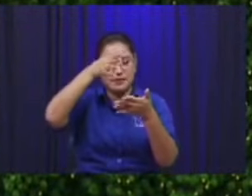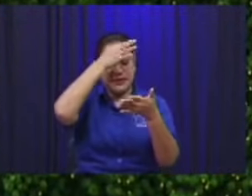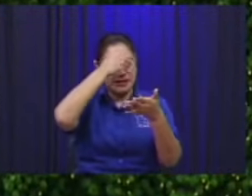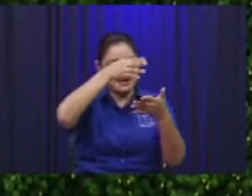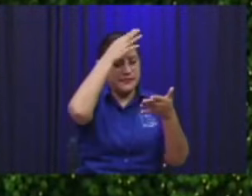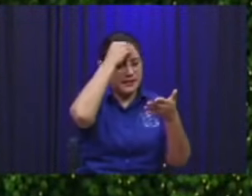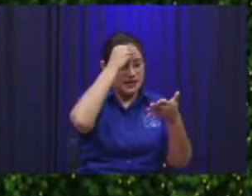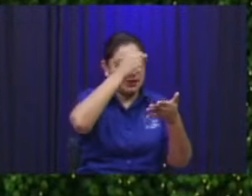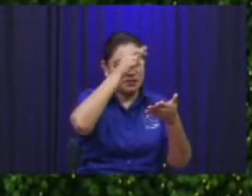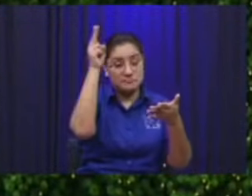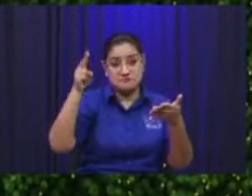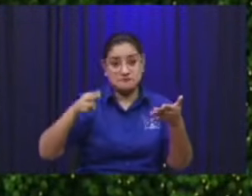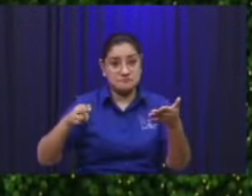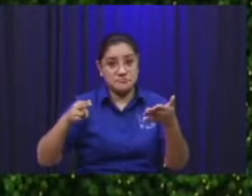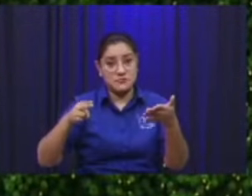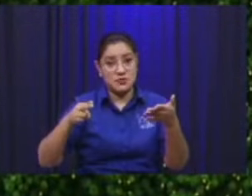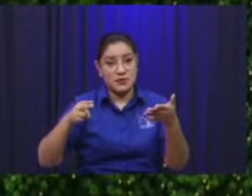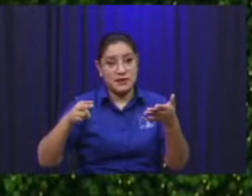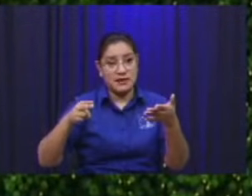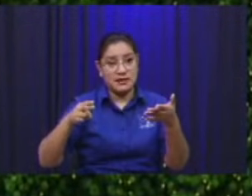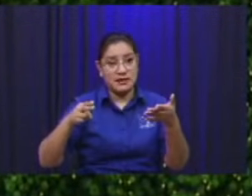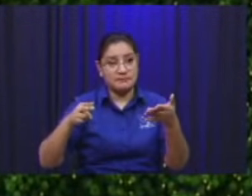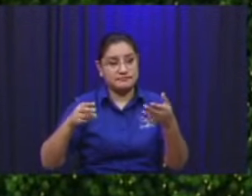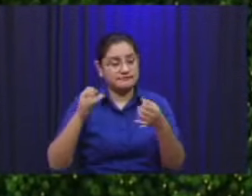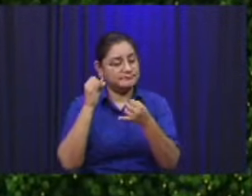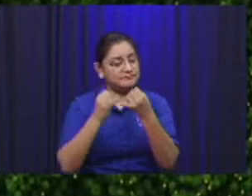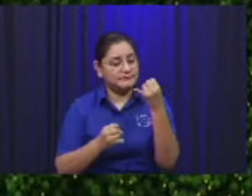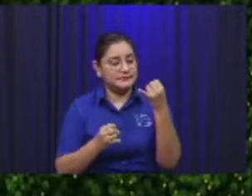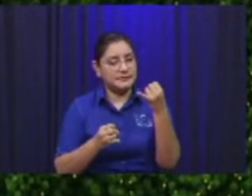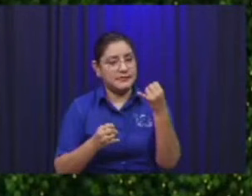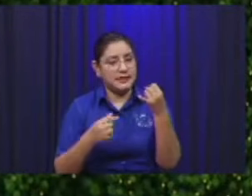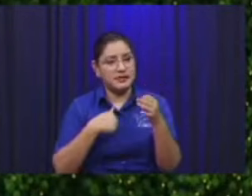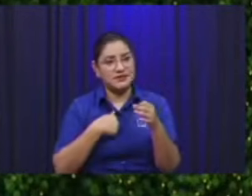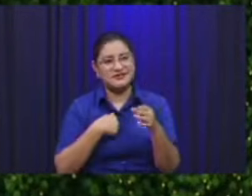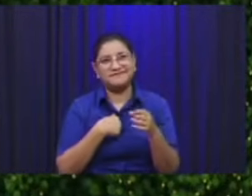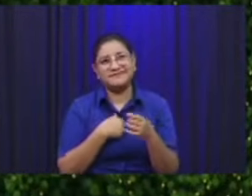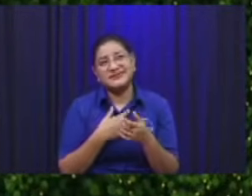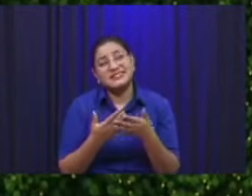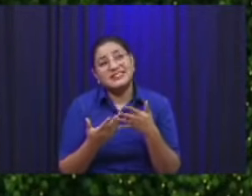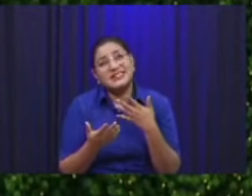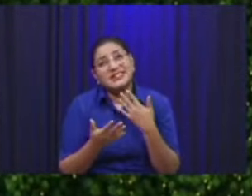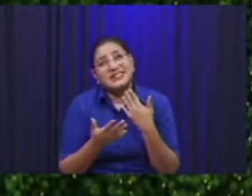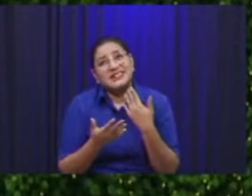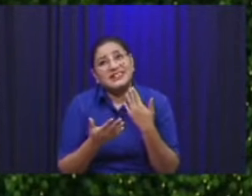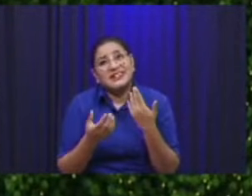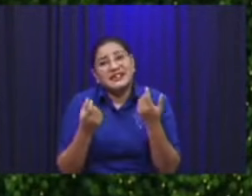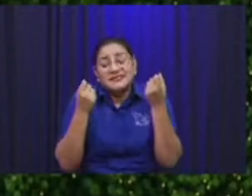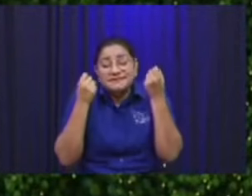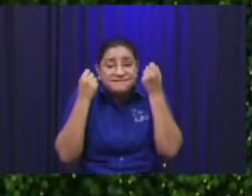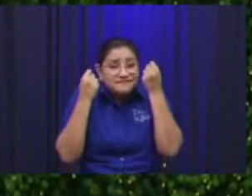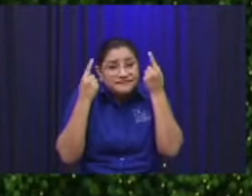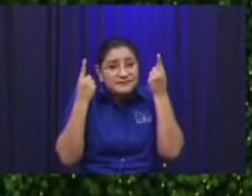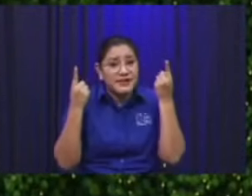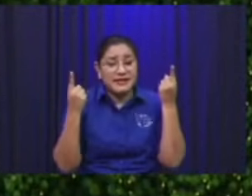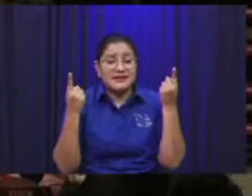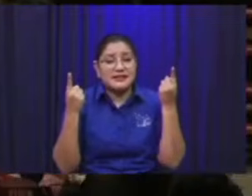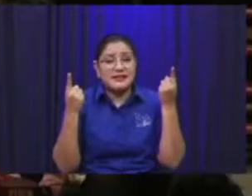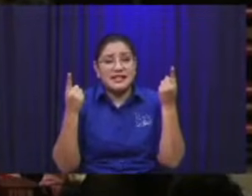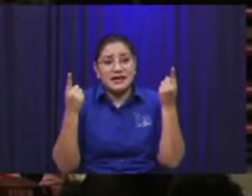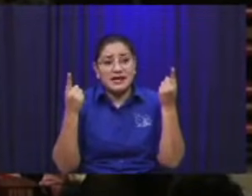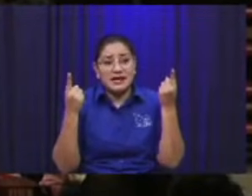y nunca la vamos a poder agotar yo no puedo comprender de bueno tal vez si tal vez y lo puedo comprender